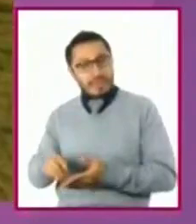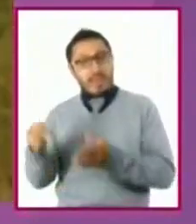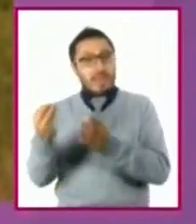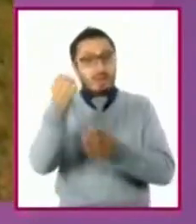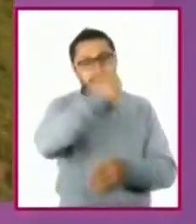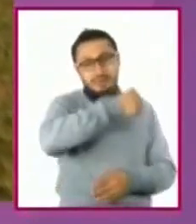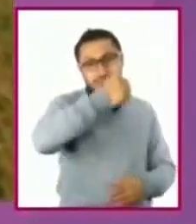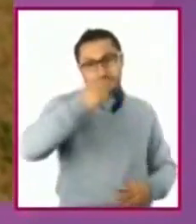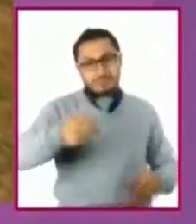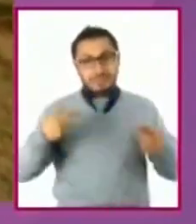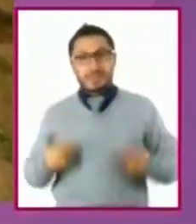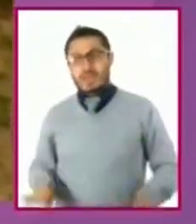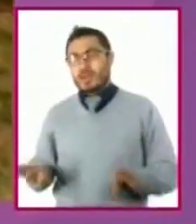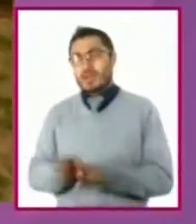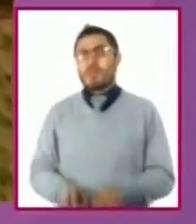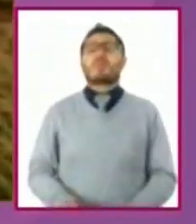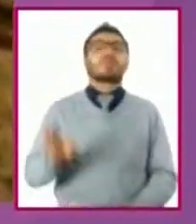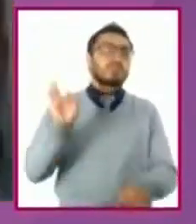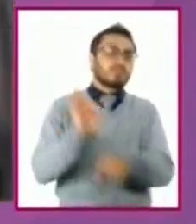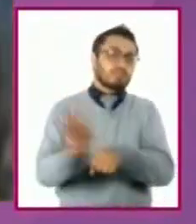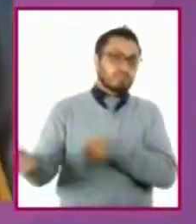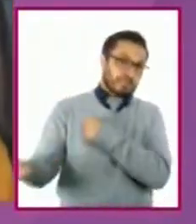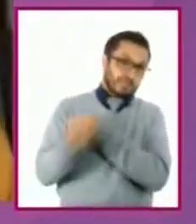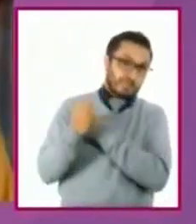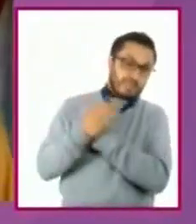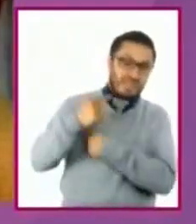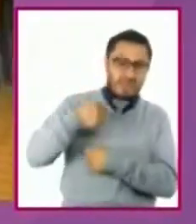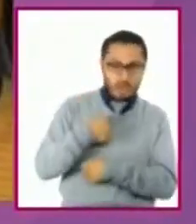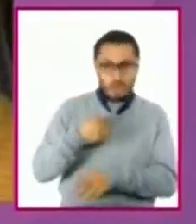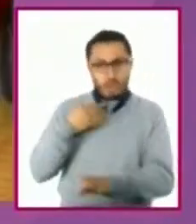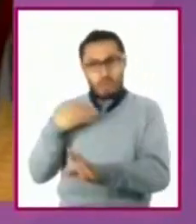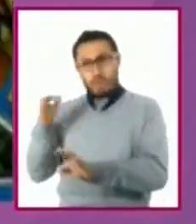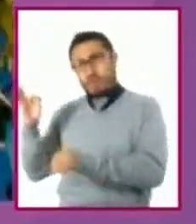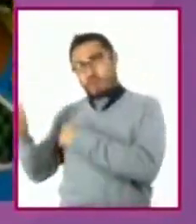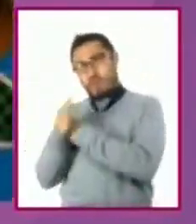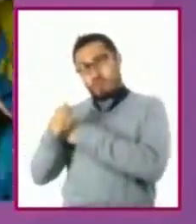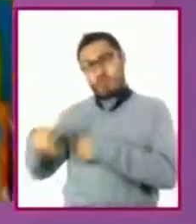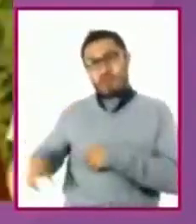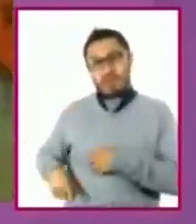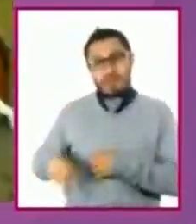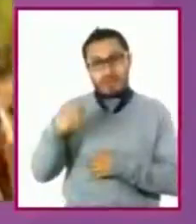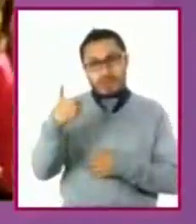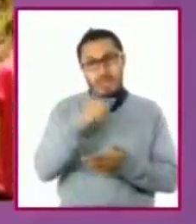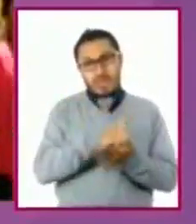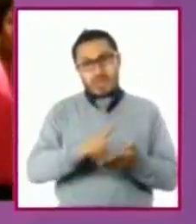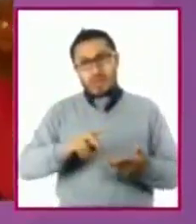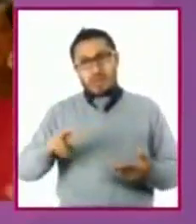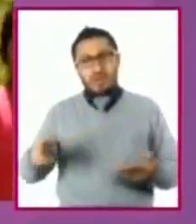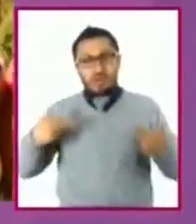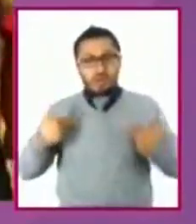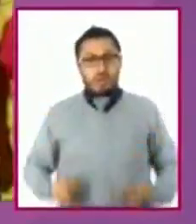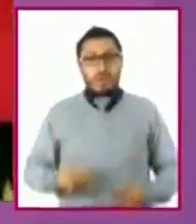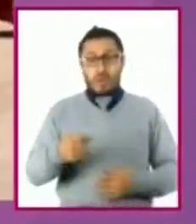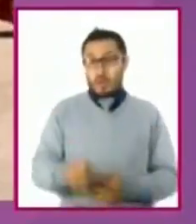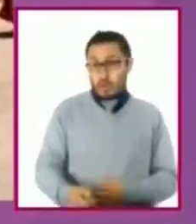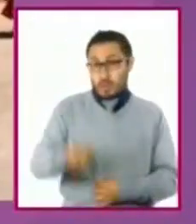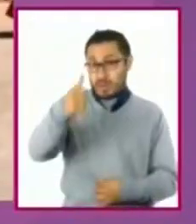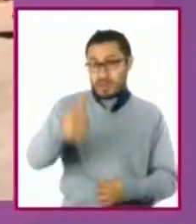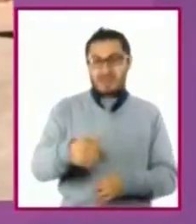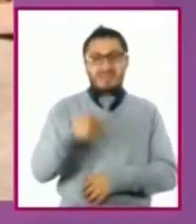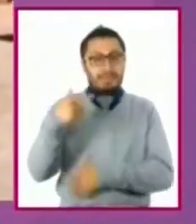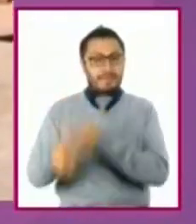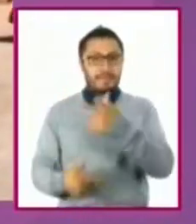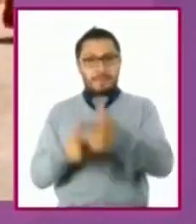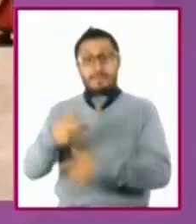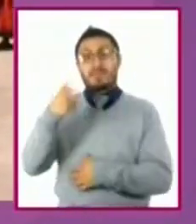sirven para defenderse del poder que tiene el Estado y son conocidos como derechos humanos de primera generación.